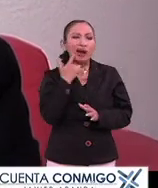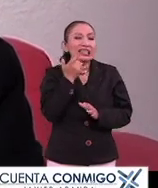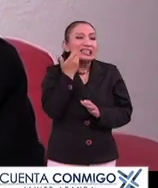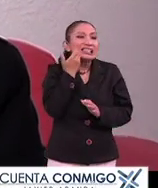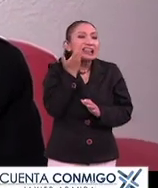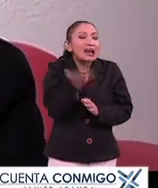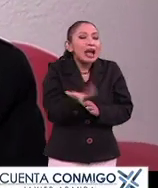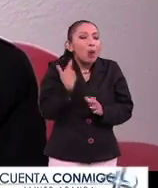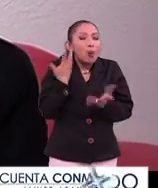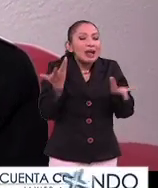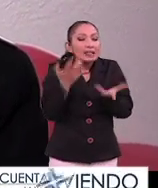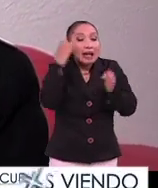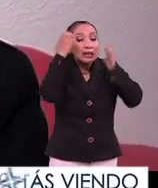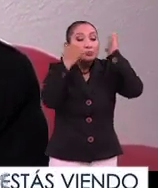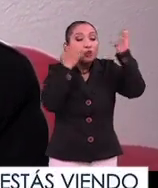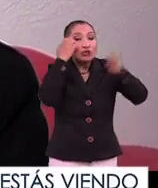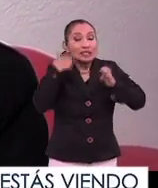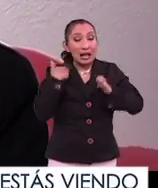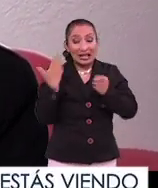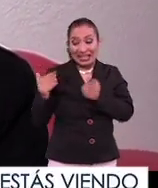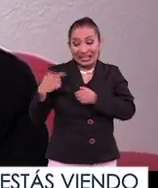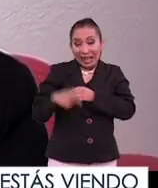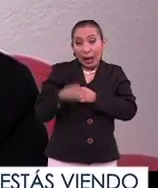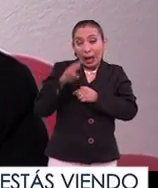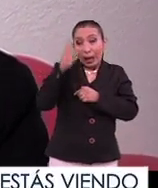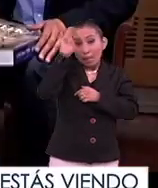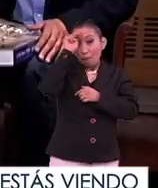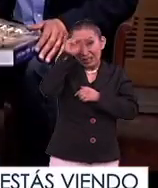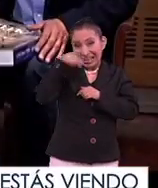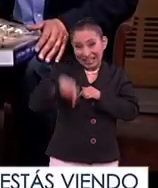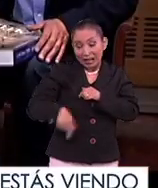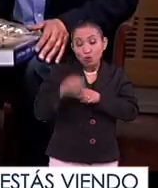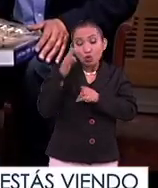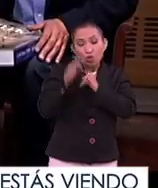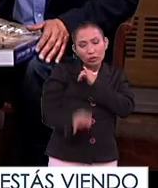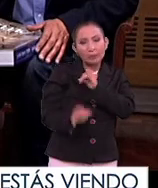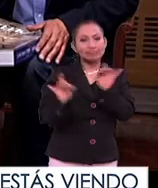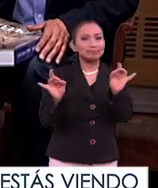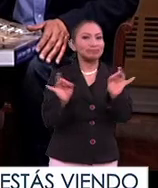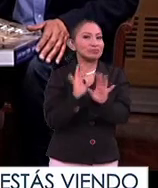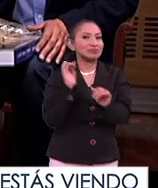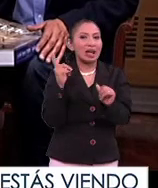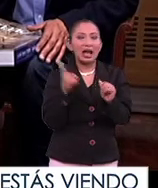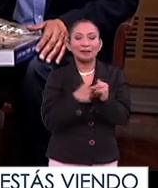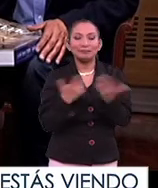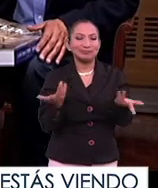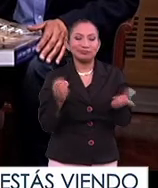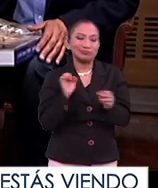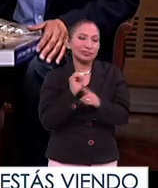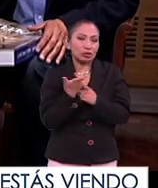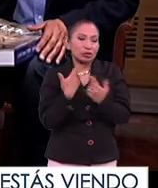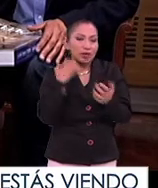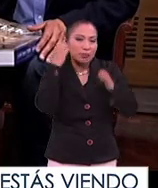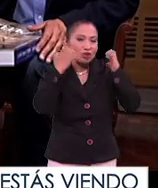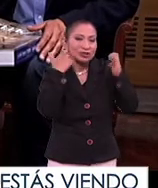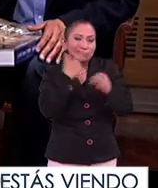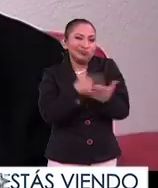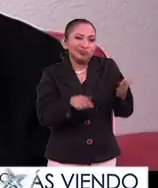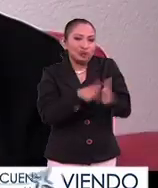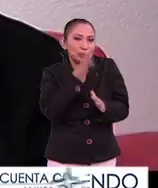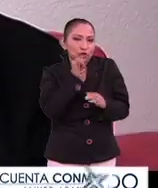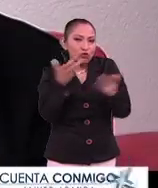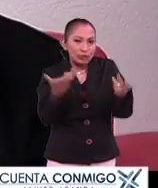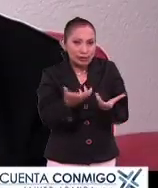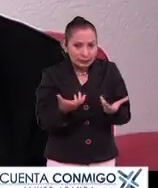intento de hacer una exposición en el Marco de Monterrey. Al final, por una serie de circunstancias, la exposición no se llevó